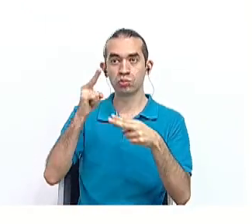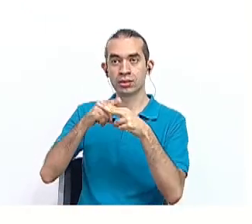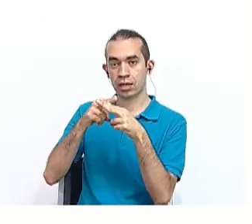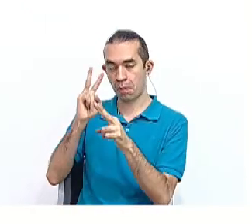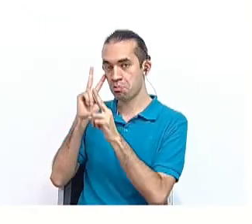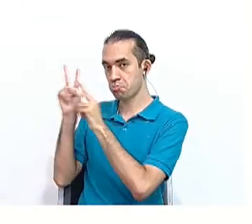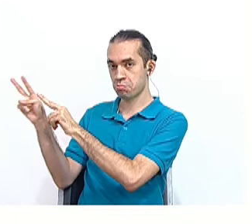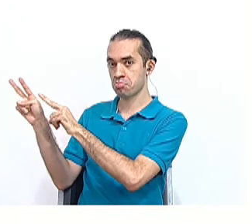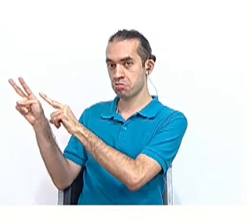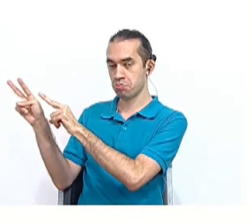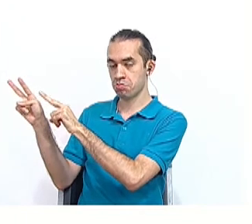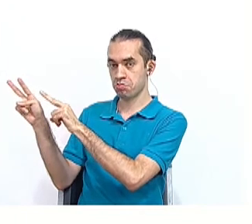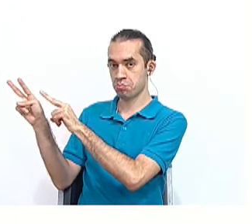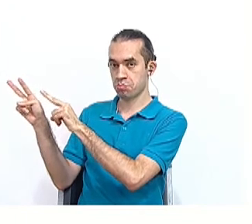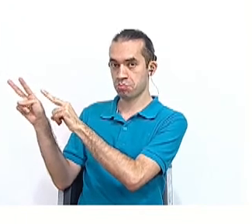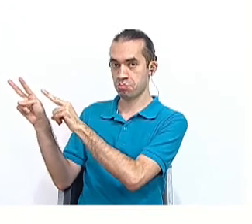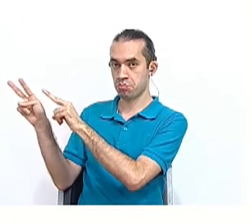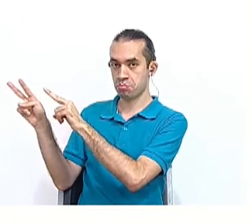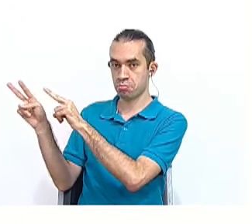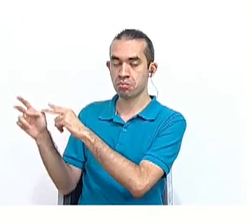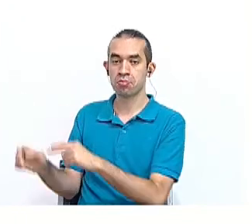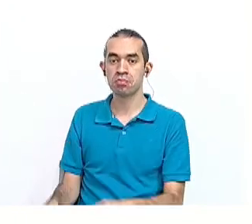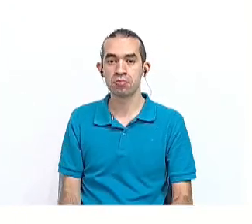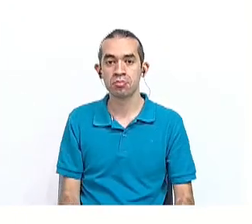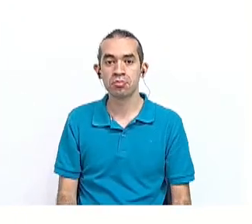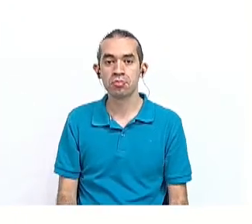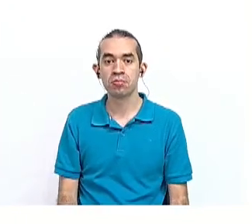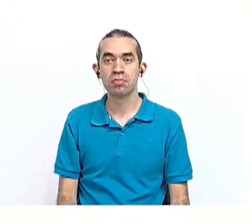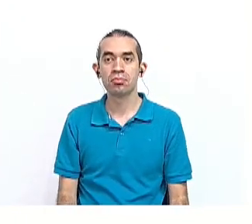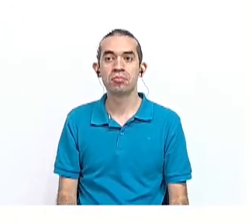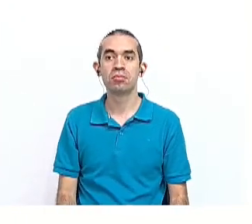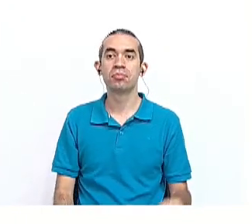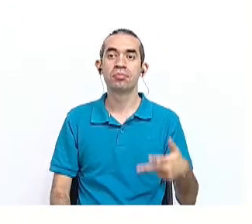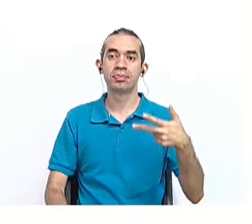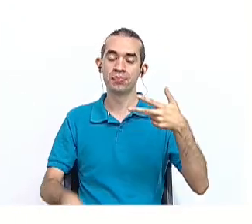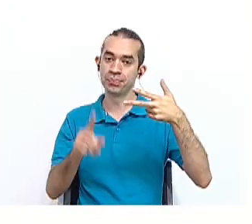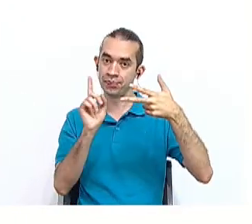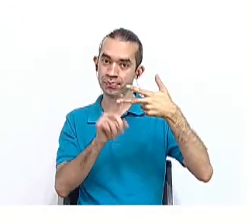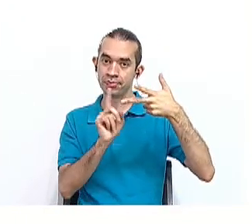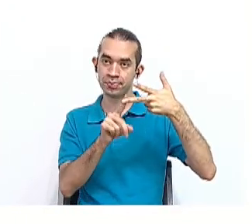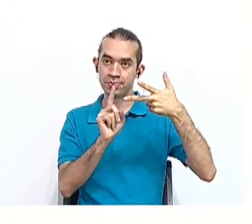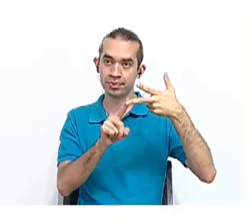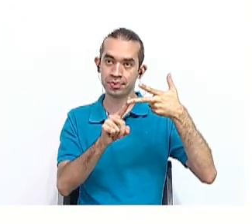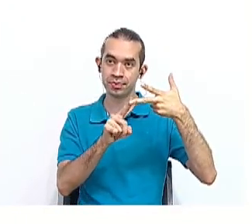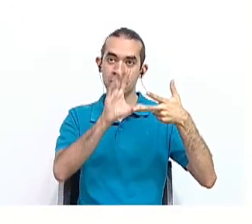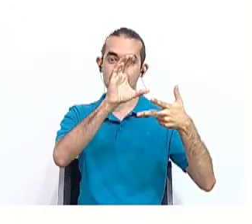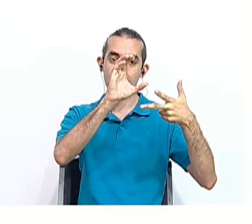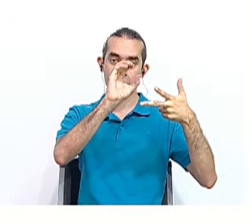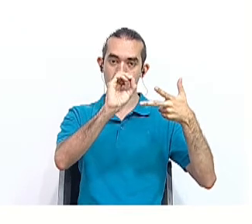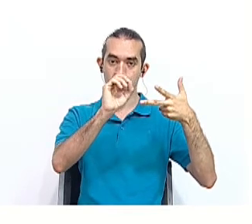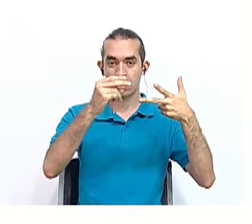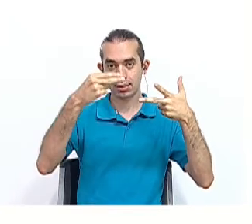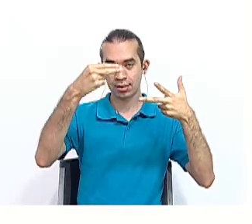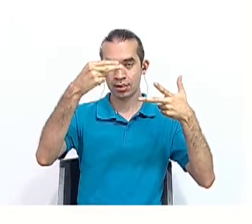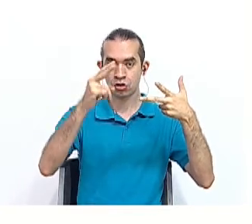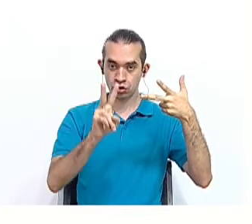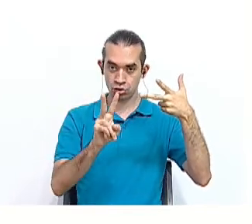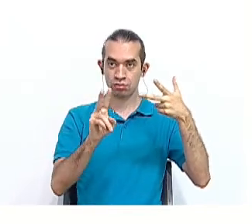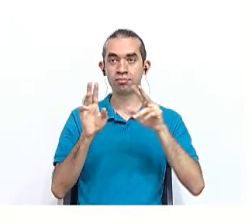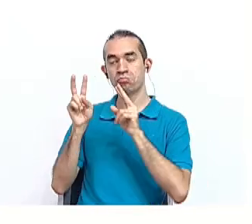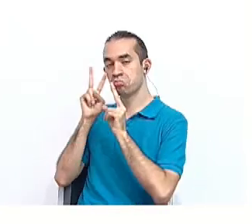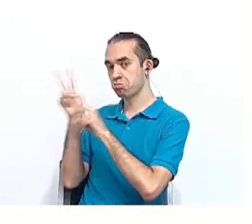de trióxido de dinitrógeno. La siguiente fórmula recibe el nombre de hidruro